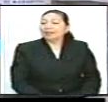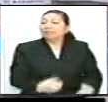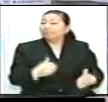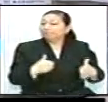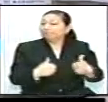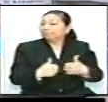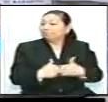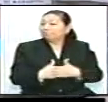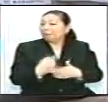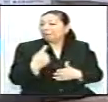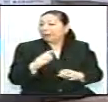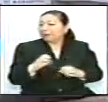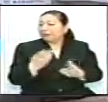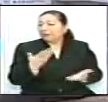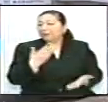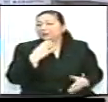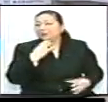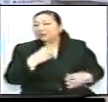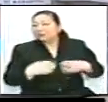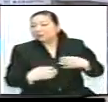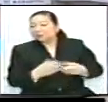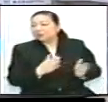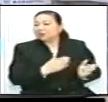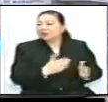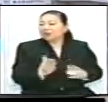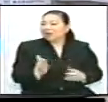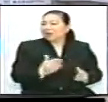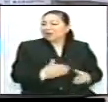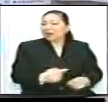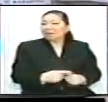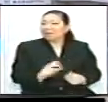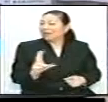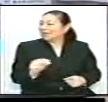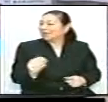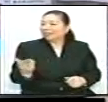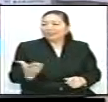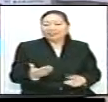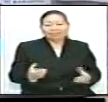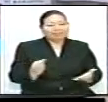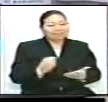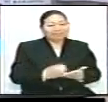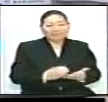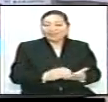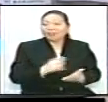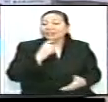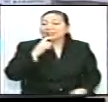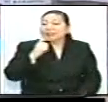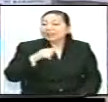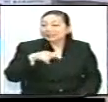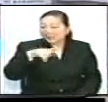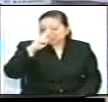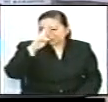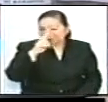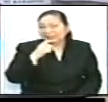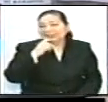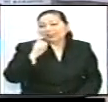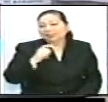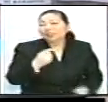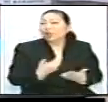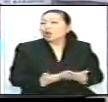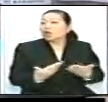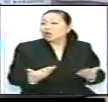obstruccionista será para hacer algunos escandaletes de un lado o del otro, pero no el caso concreto. Lo que necesita el país son